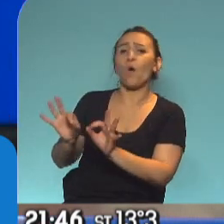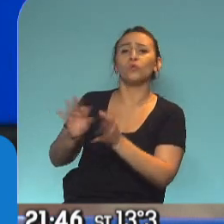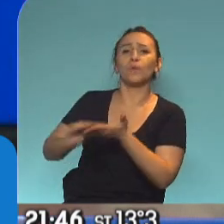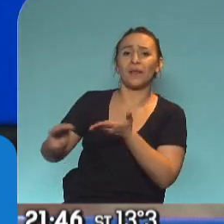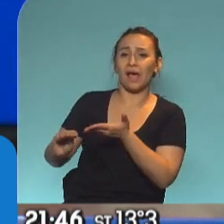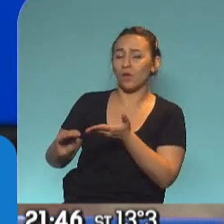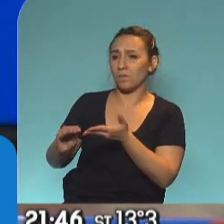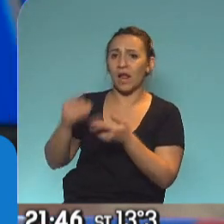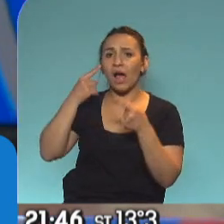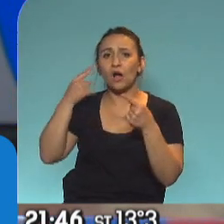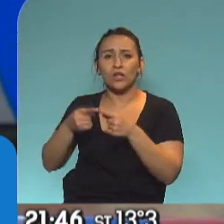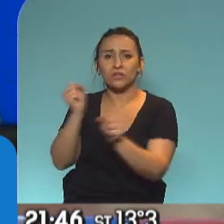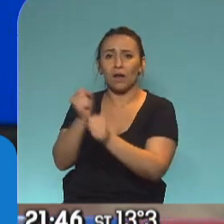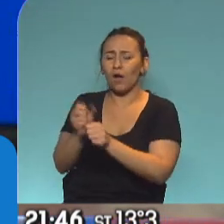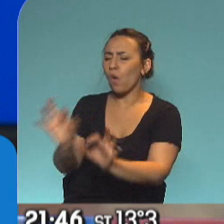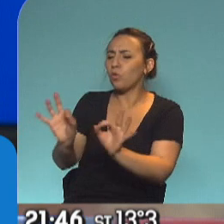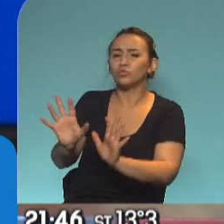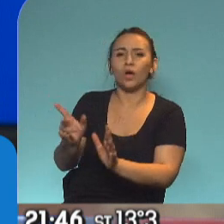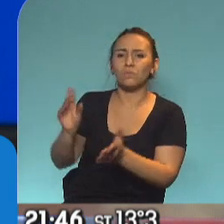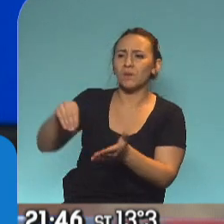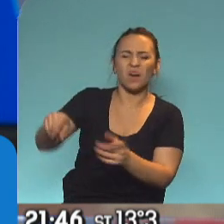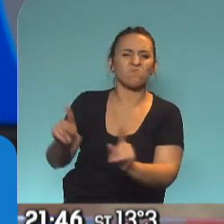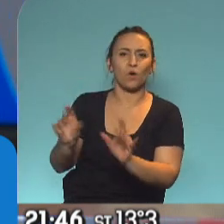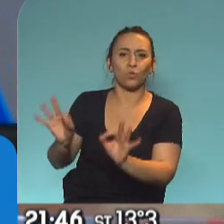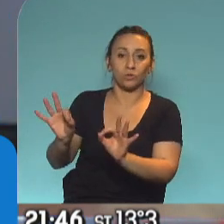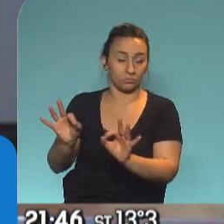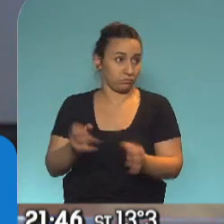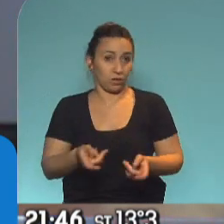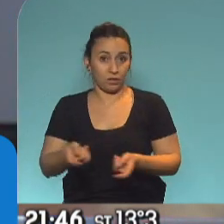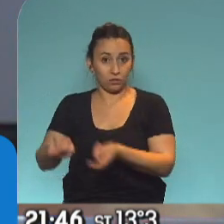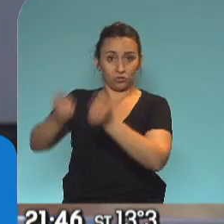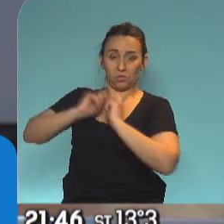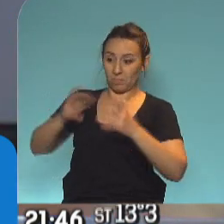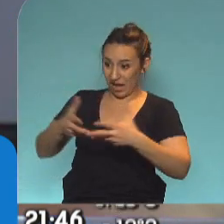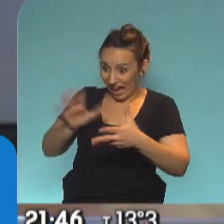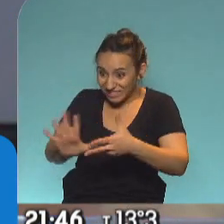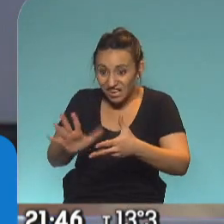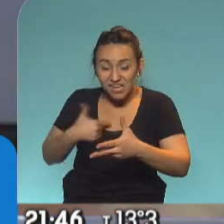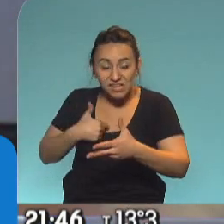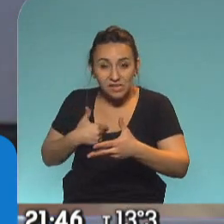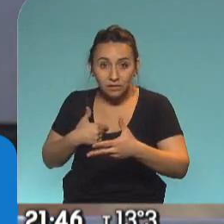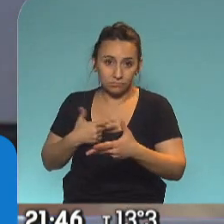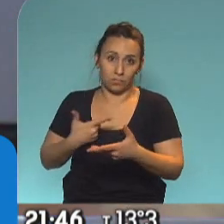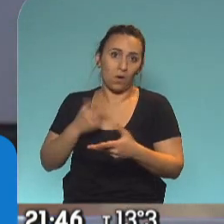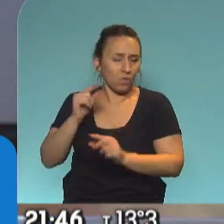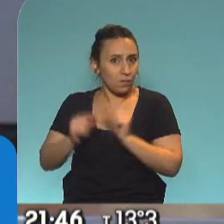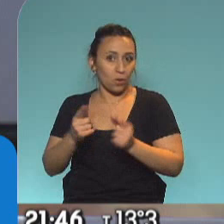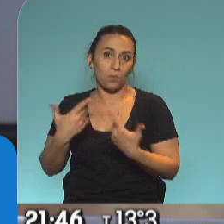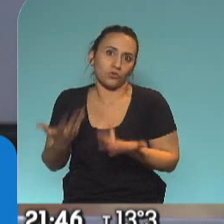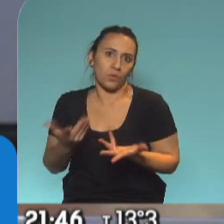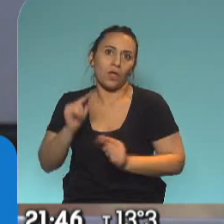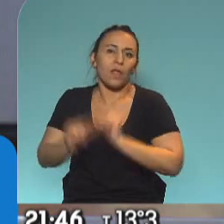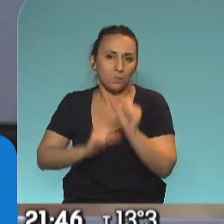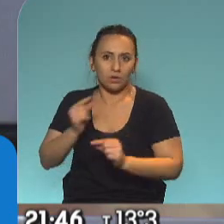misiones de la oficina. Esa es la oficina que nosotros recibimos. De manera que estamos haciendo lo que podemos, tratamos por supuesto de fortalecer